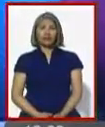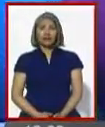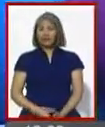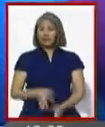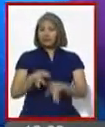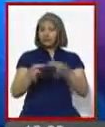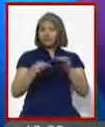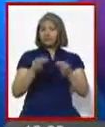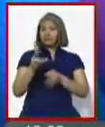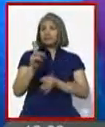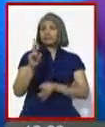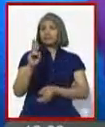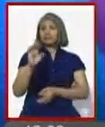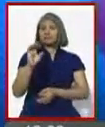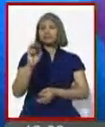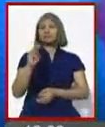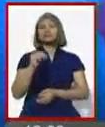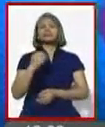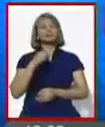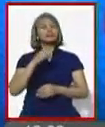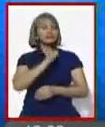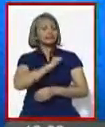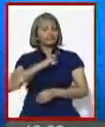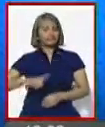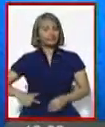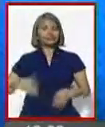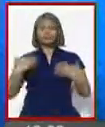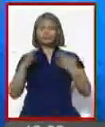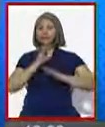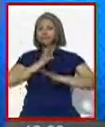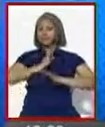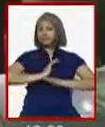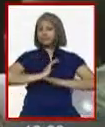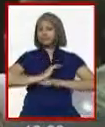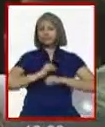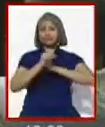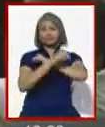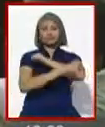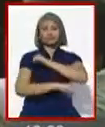hablamos ahora del caso Dron porque la alcaldía está conforme con el fallo judicial.